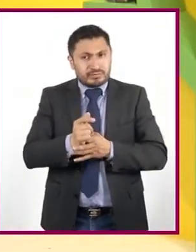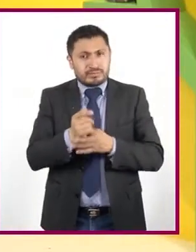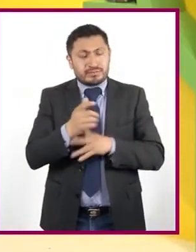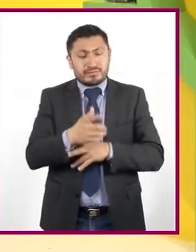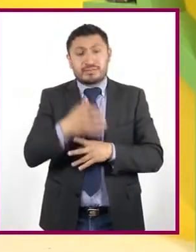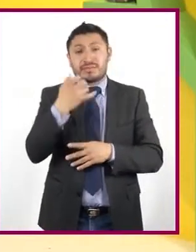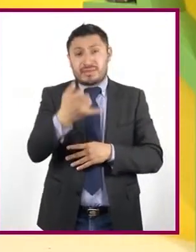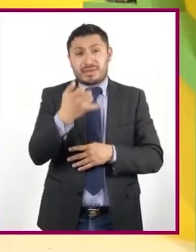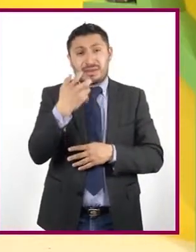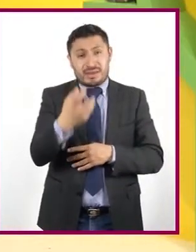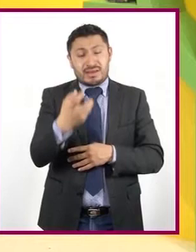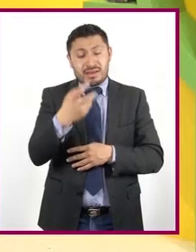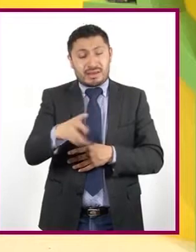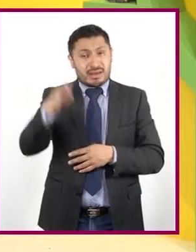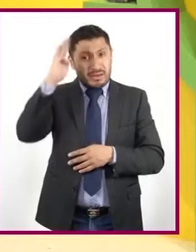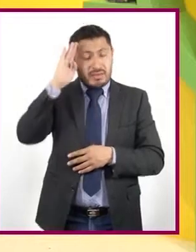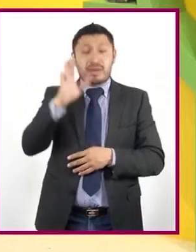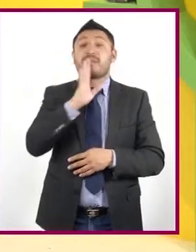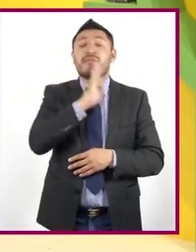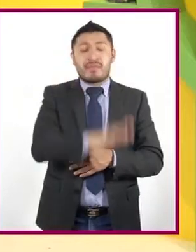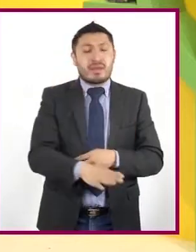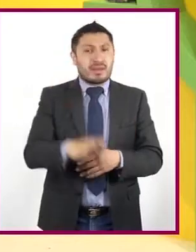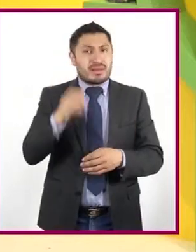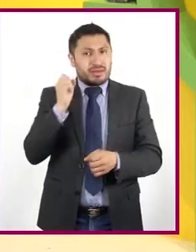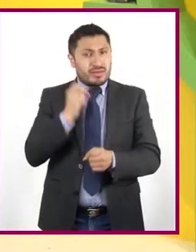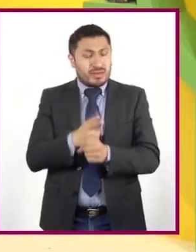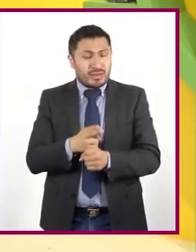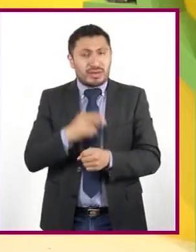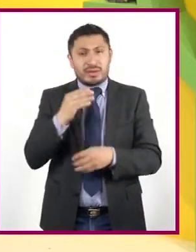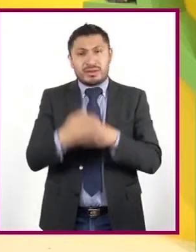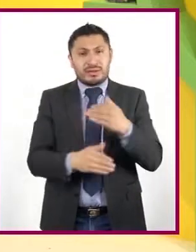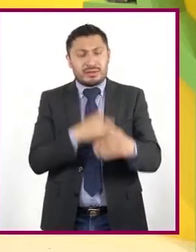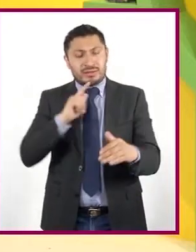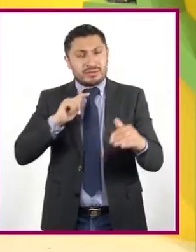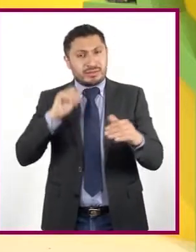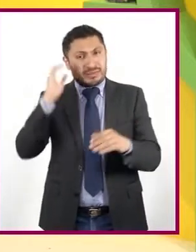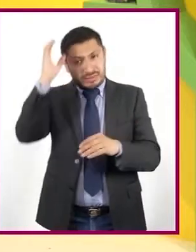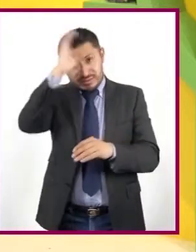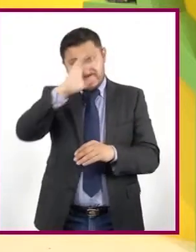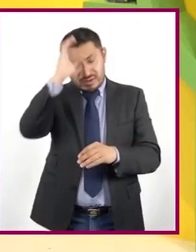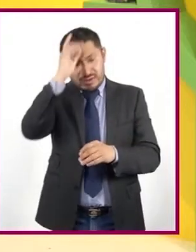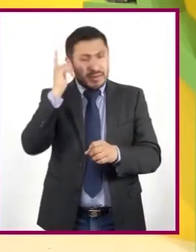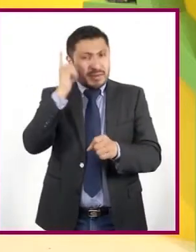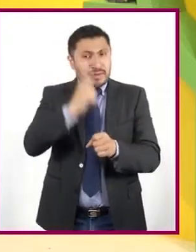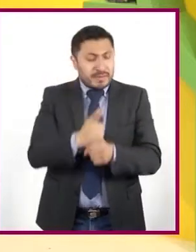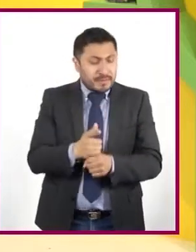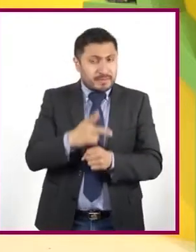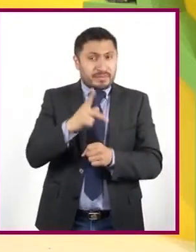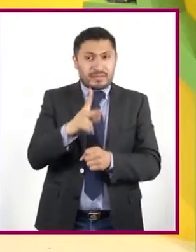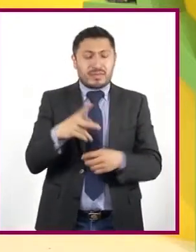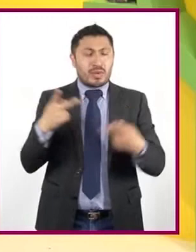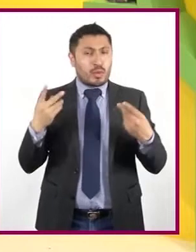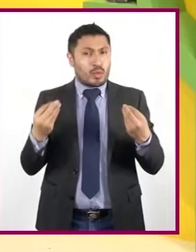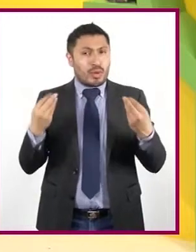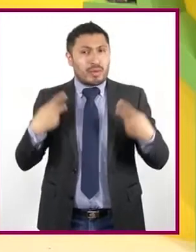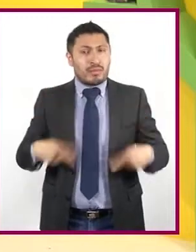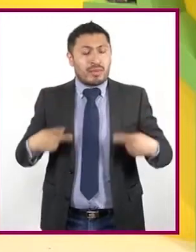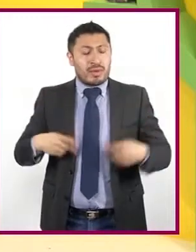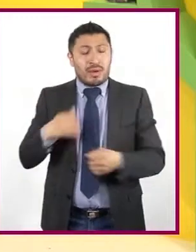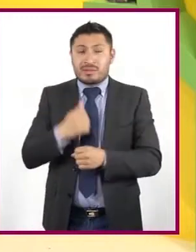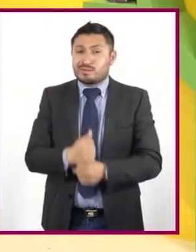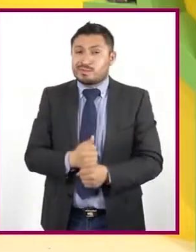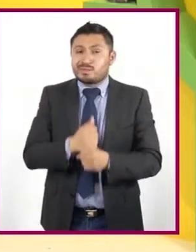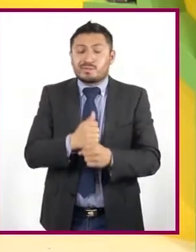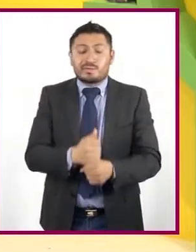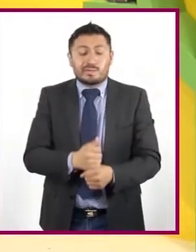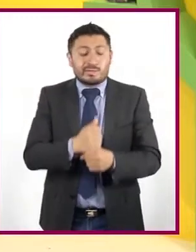Afortunadamente, los avances científicos nos permiten reconocerlo, pero se hizo sufrir a muchas personas. Fueron ideas